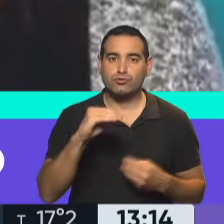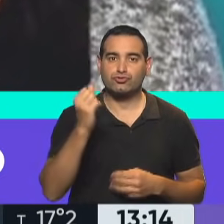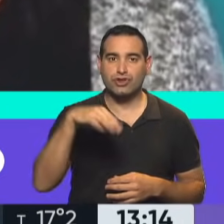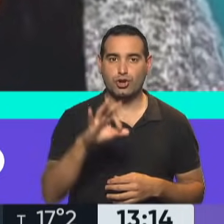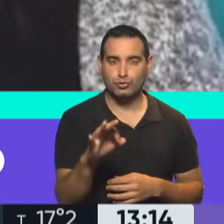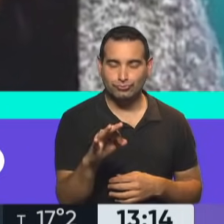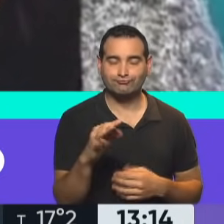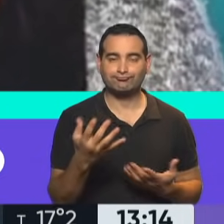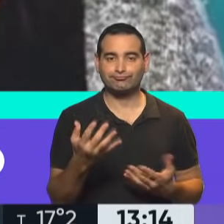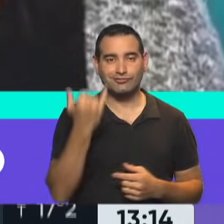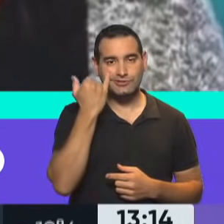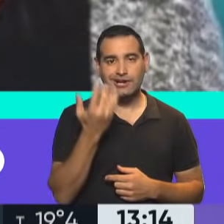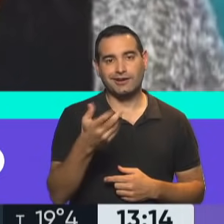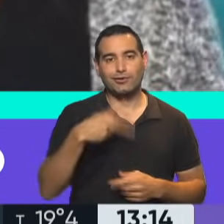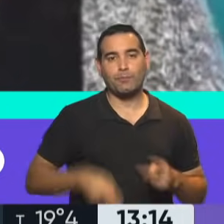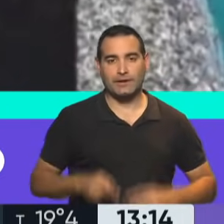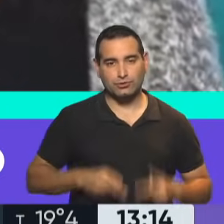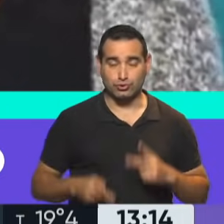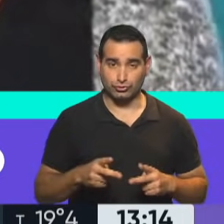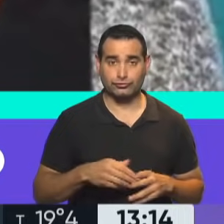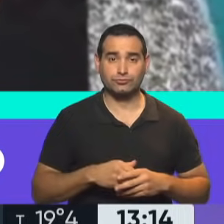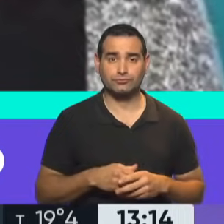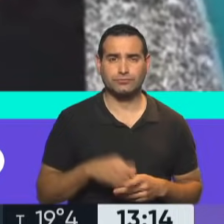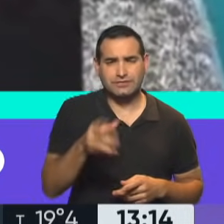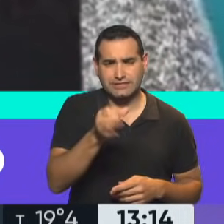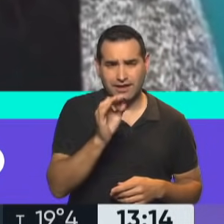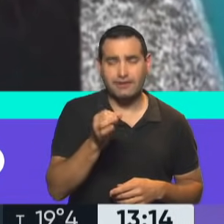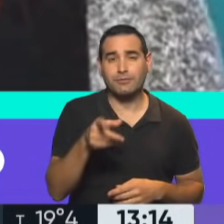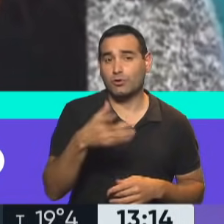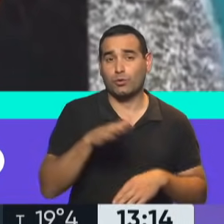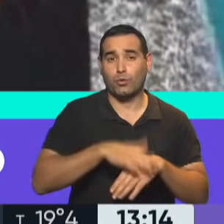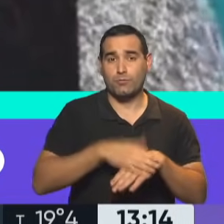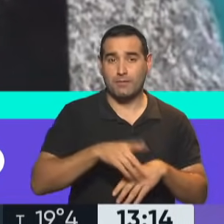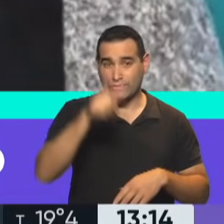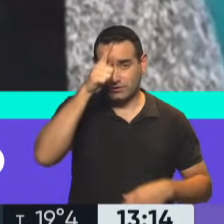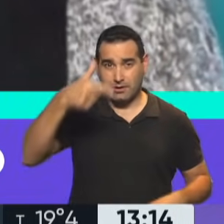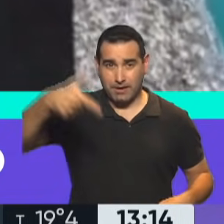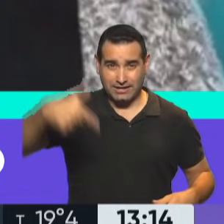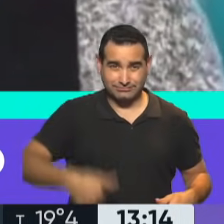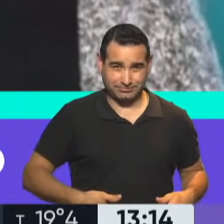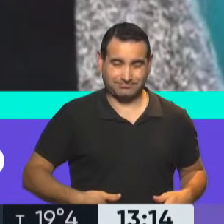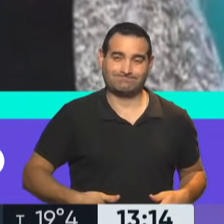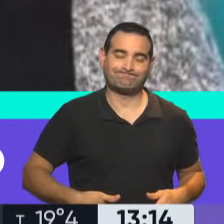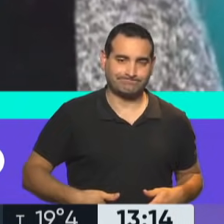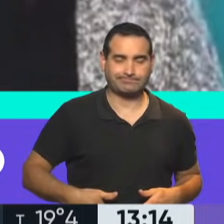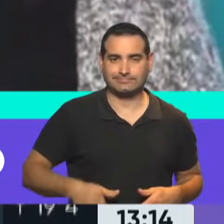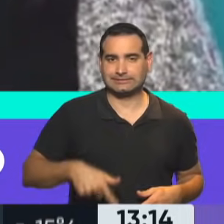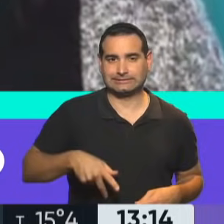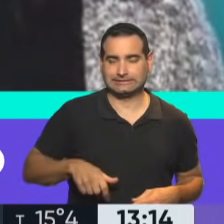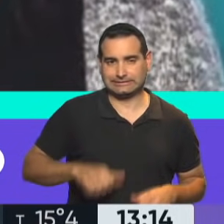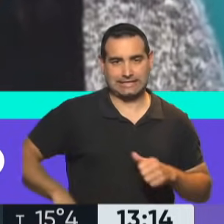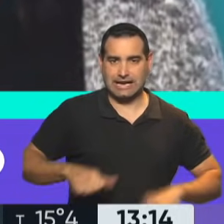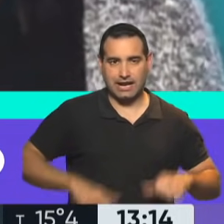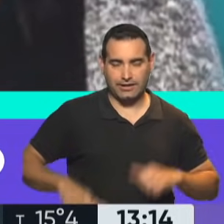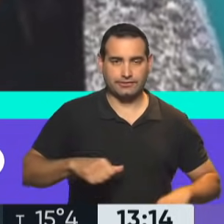evoluciona Chano tras la intervención quirúrgica, en la cual sabemos que por el disparo que recibió en el abdomen recibió daños, su páncreas,